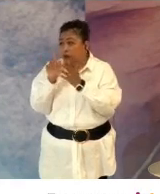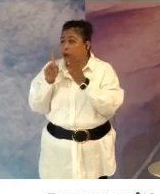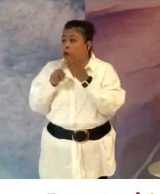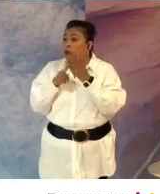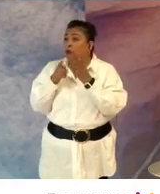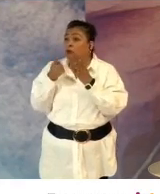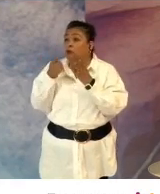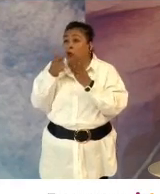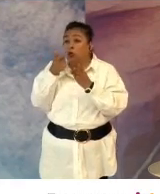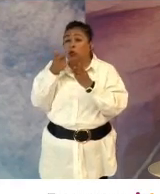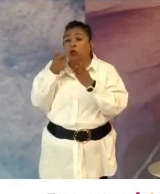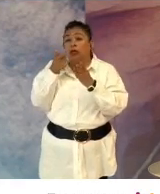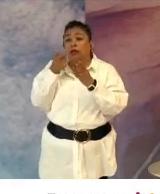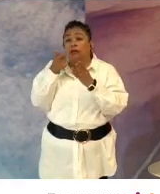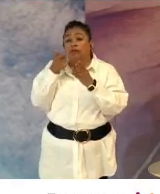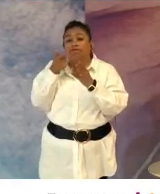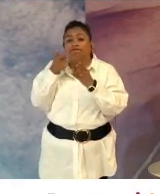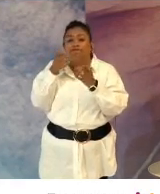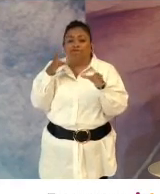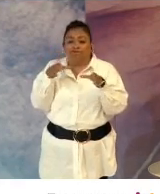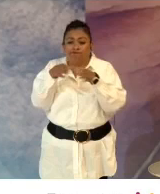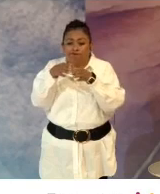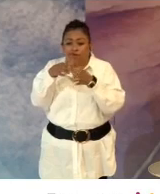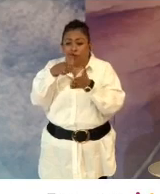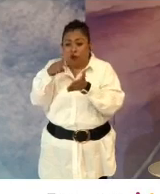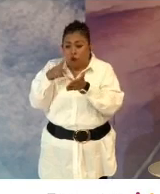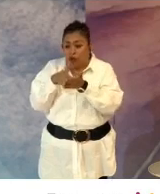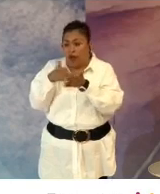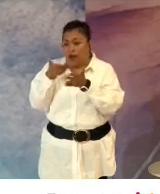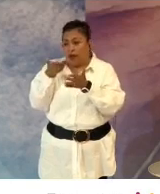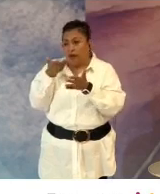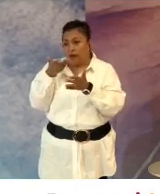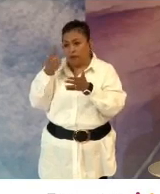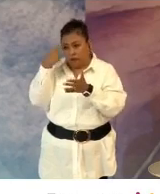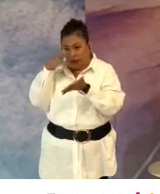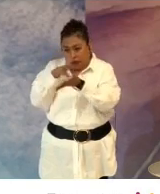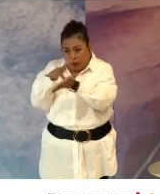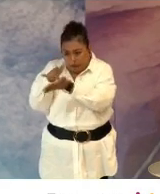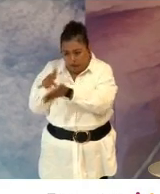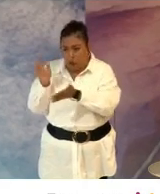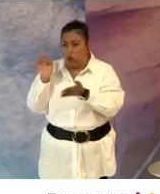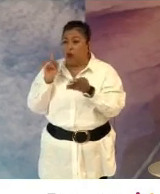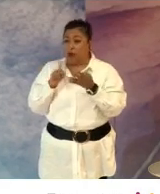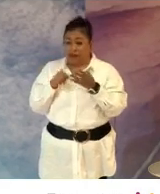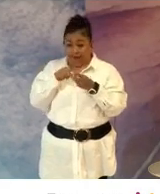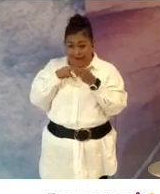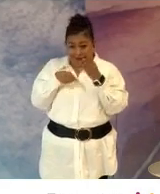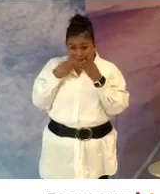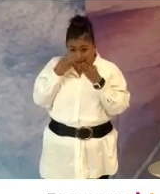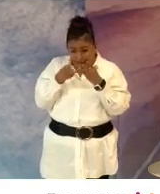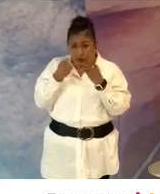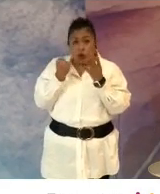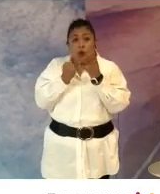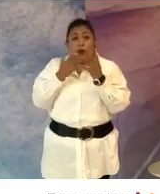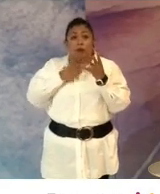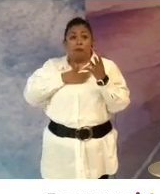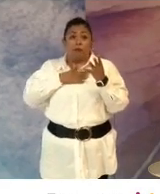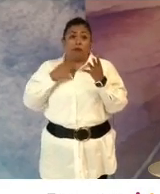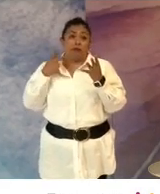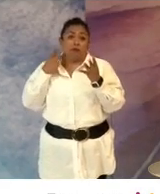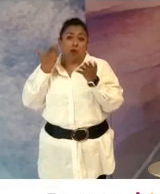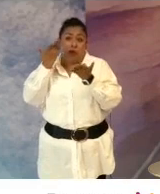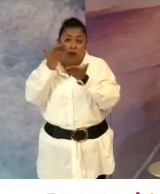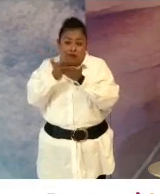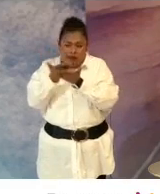de entidades and filantrópicas. Considering y this, considerando plus esto, our policies, además de nuestras how políticas, could